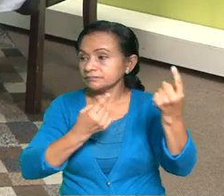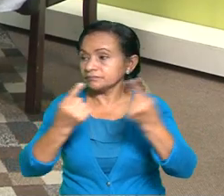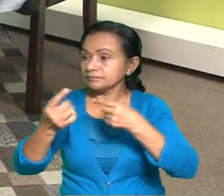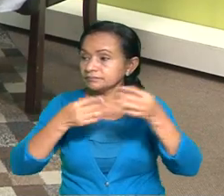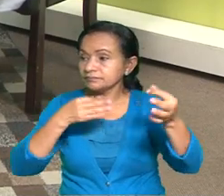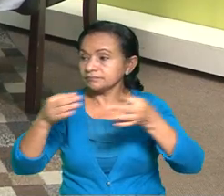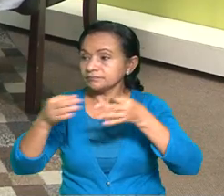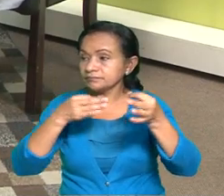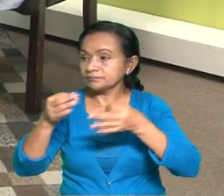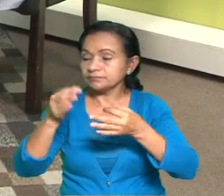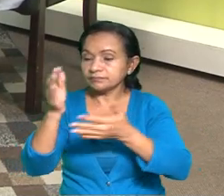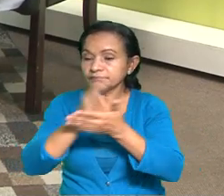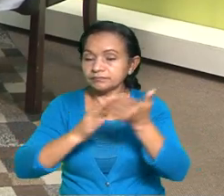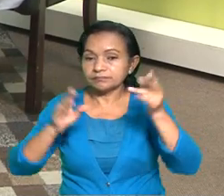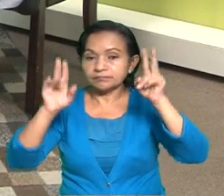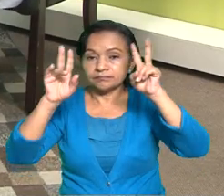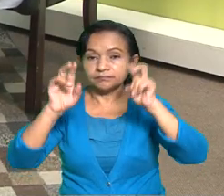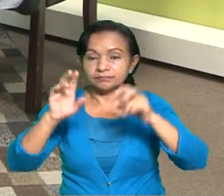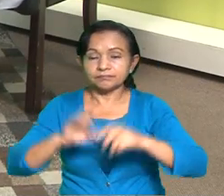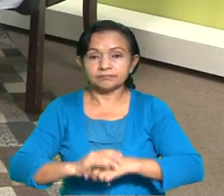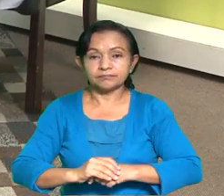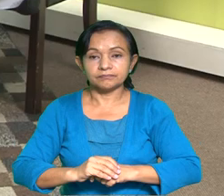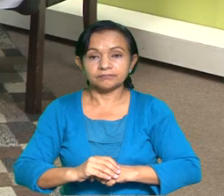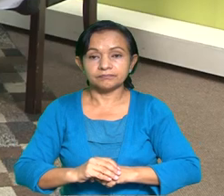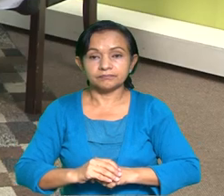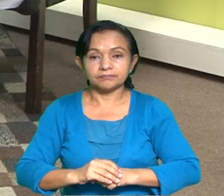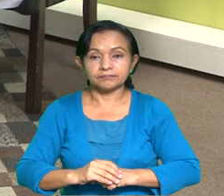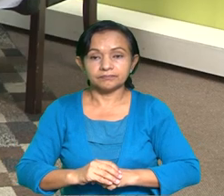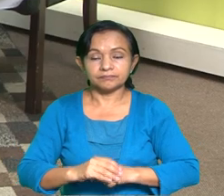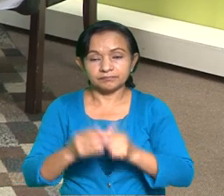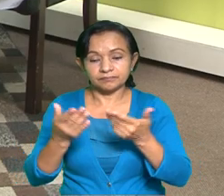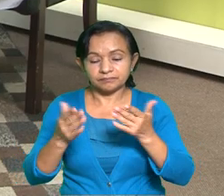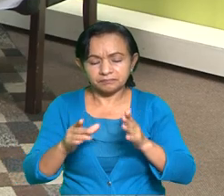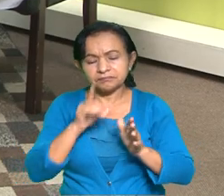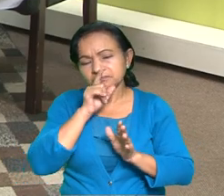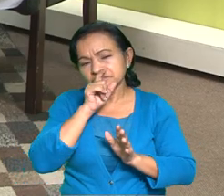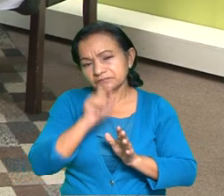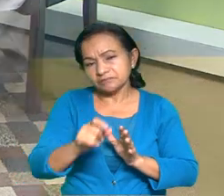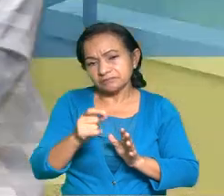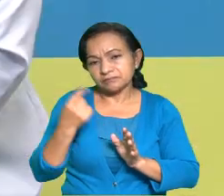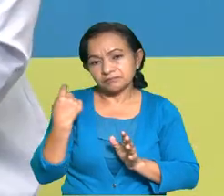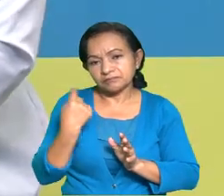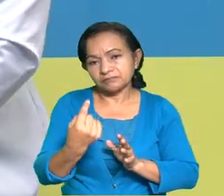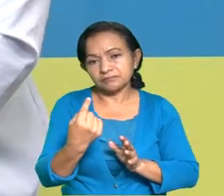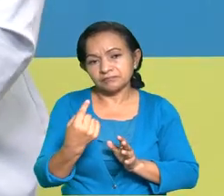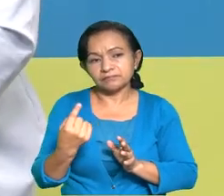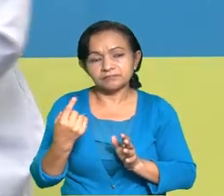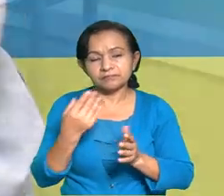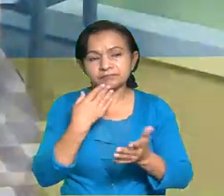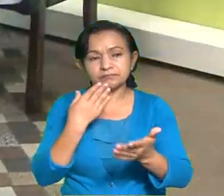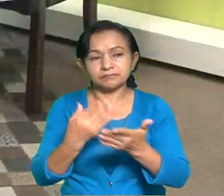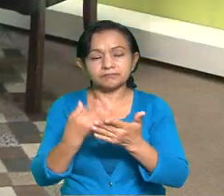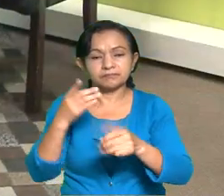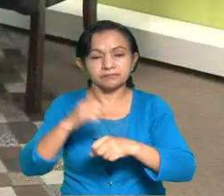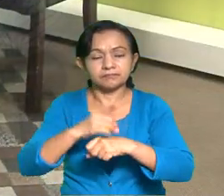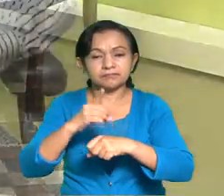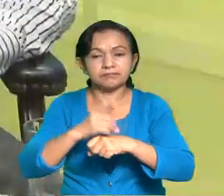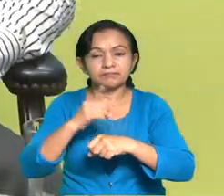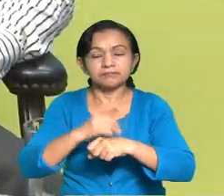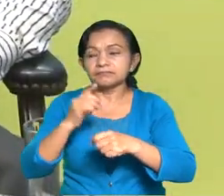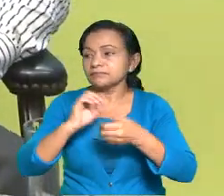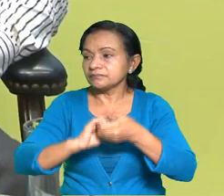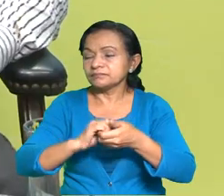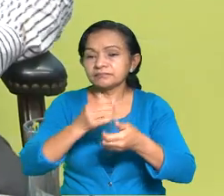sobre determinados temas. Claro que sí, con mucho gusto. Estamos a la orden y pues estés bien. Gracias, doctora. Gracias también a usted, amigo